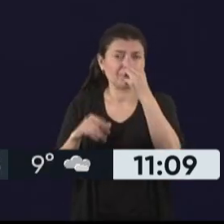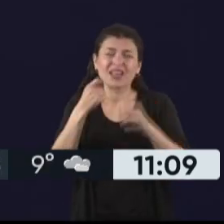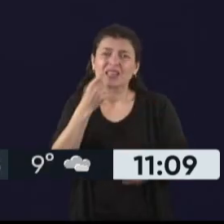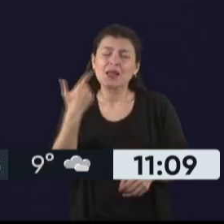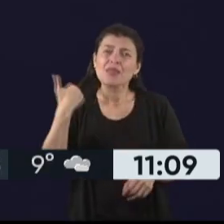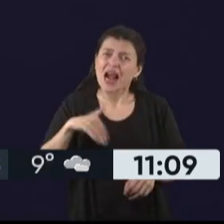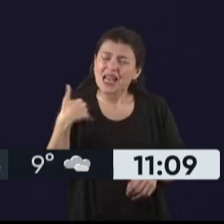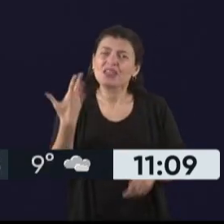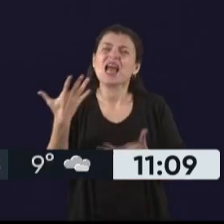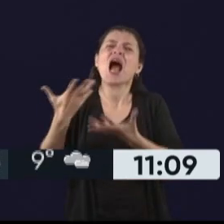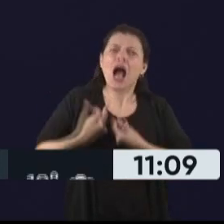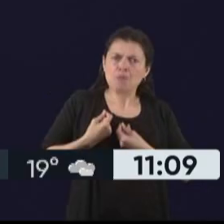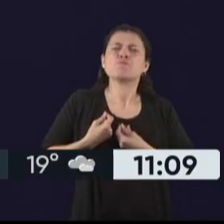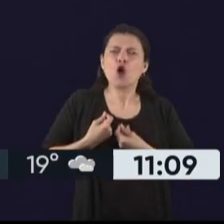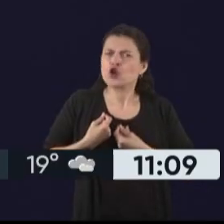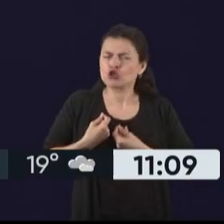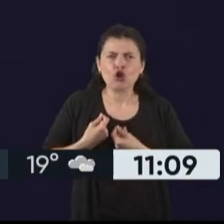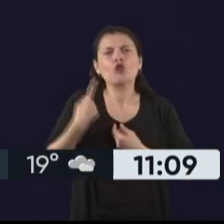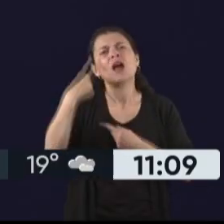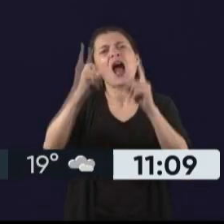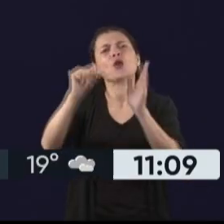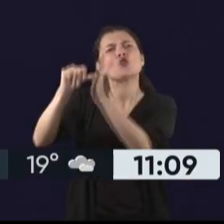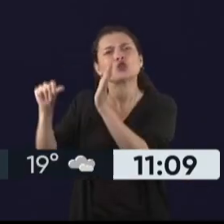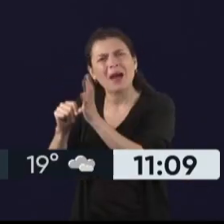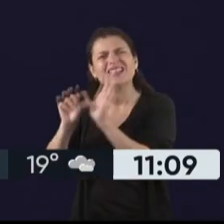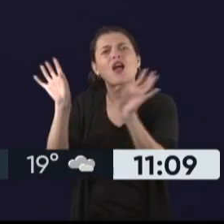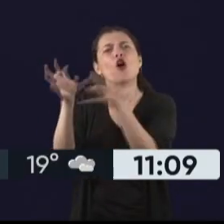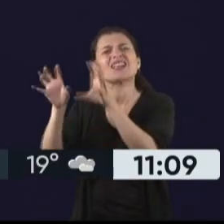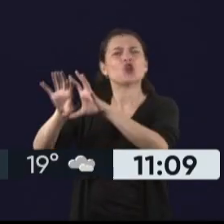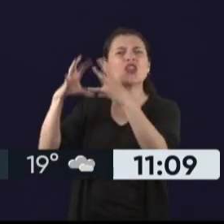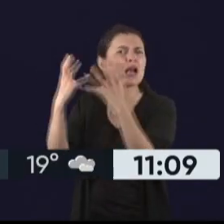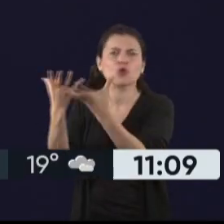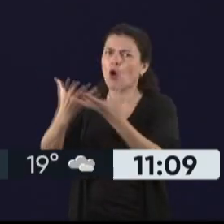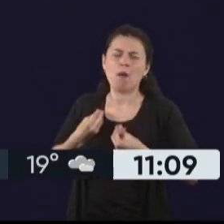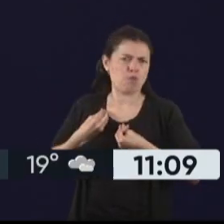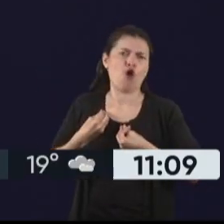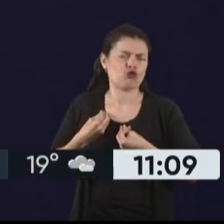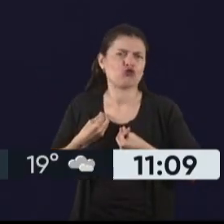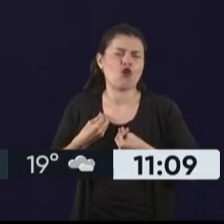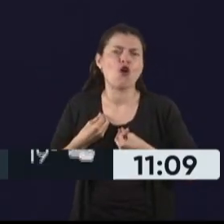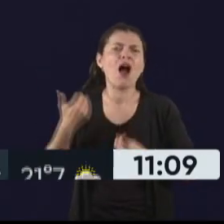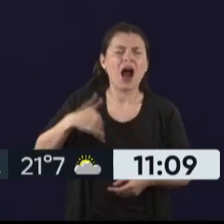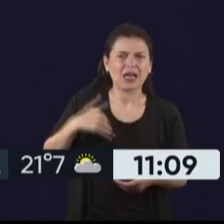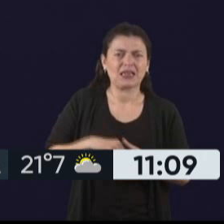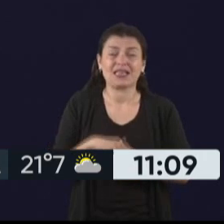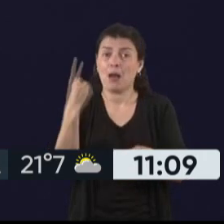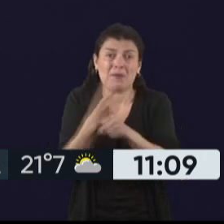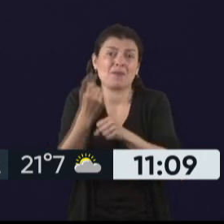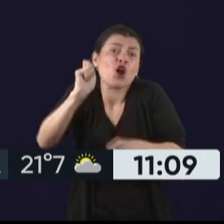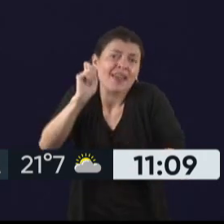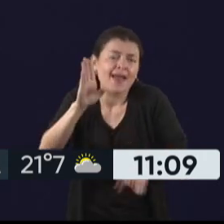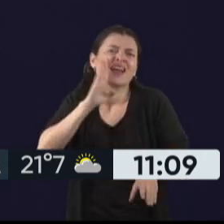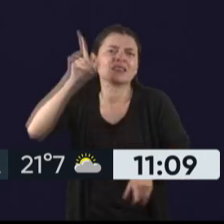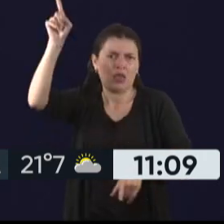respaldo histórico por parte de países y organizaciones. En primer lugar, el de Estados Unidos, que por tercera